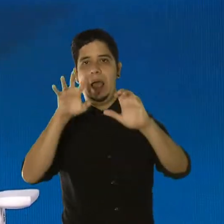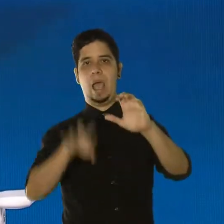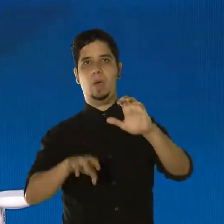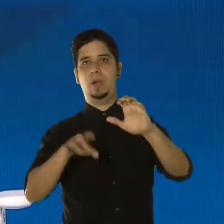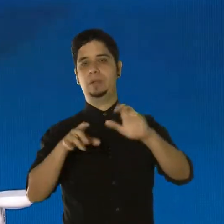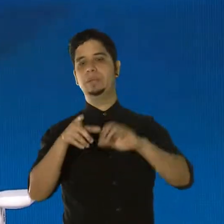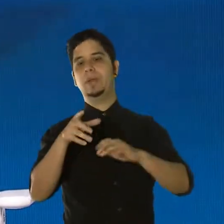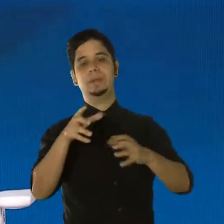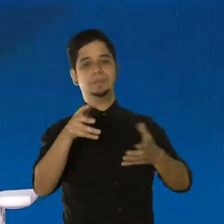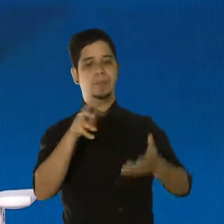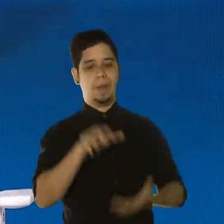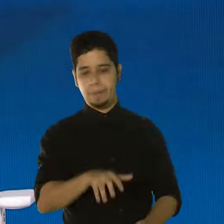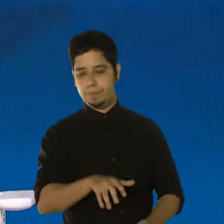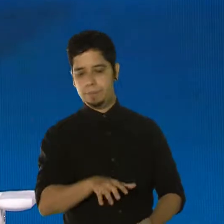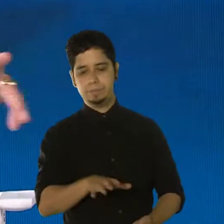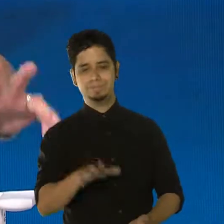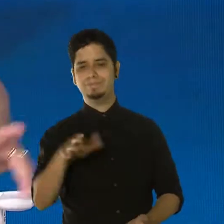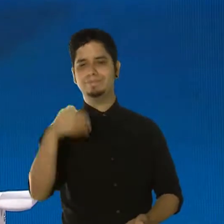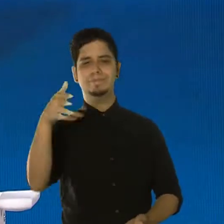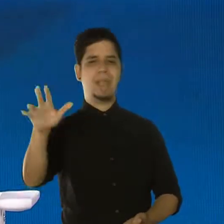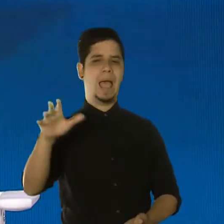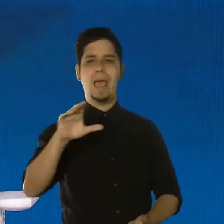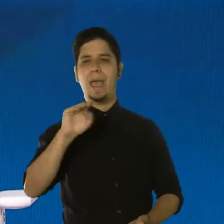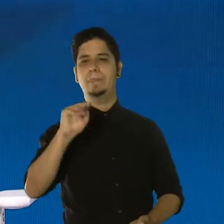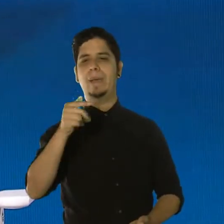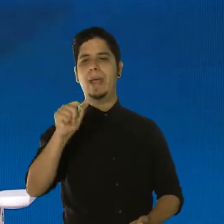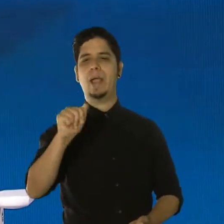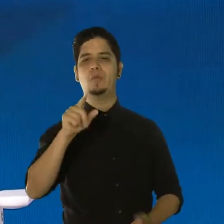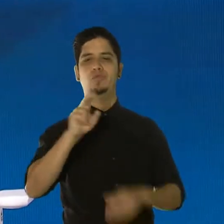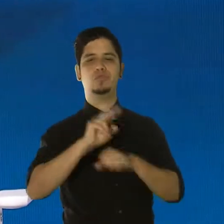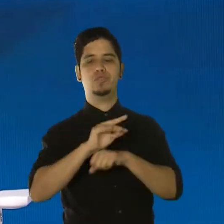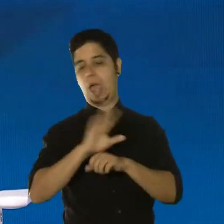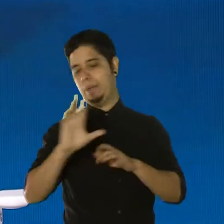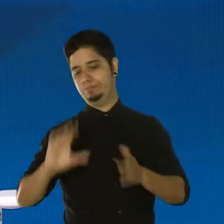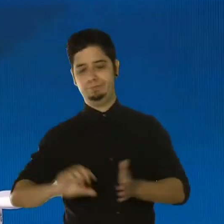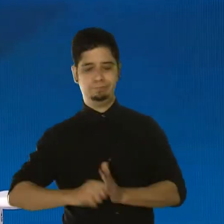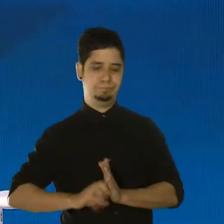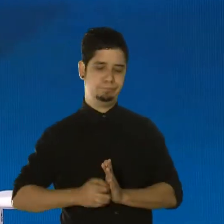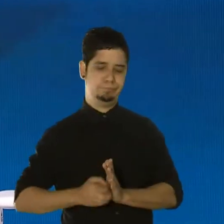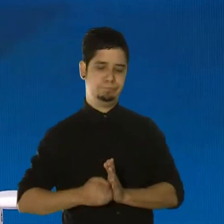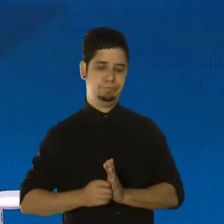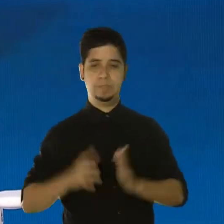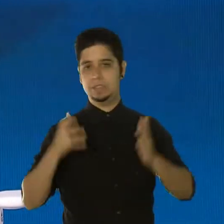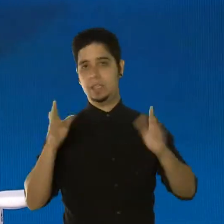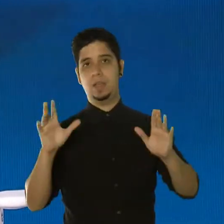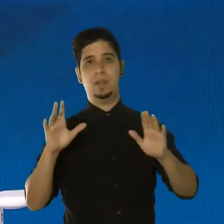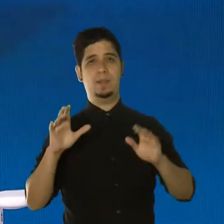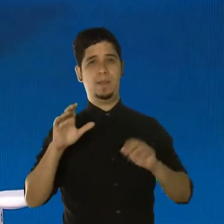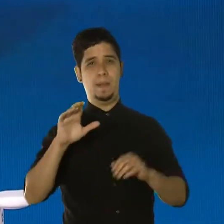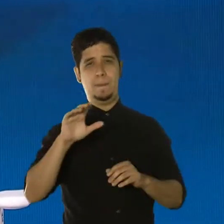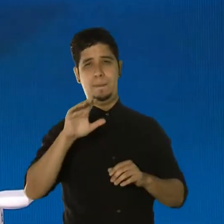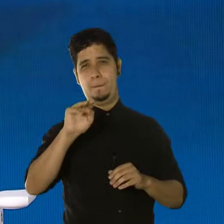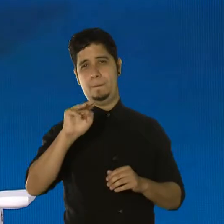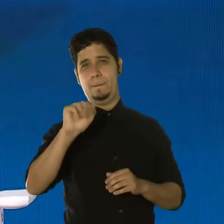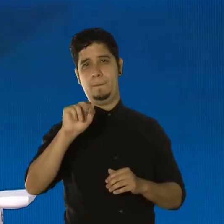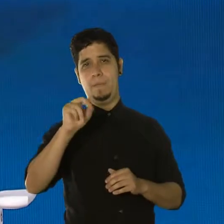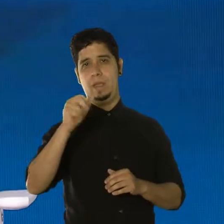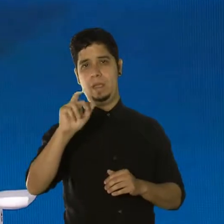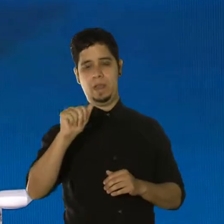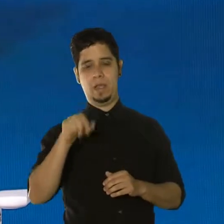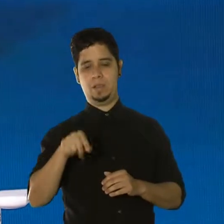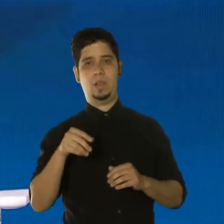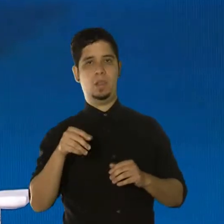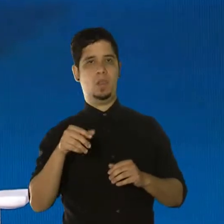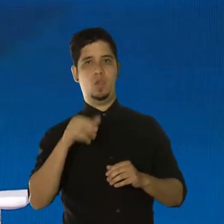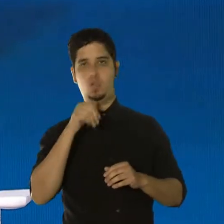compró el regulador, le dijeron, puedes usarlo con una manga y lo instalaron. Las mangas se deterioran con primero